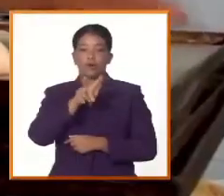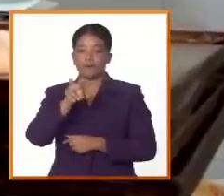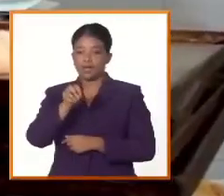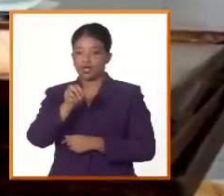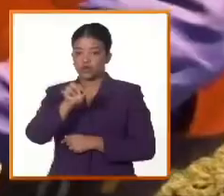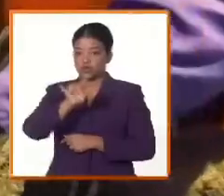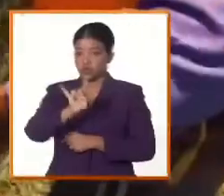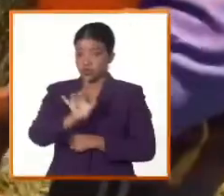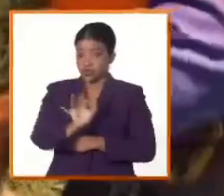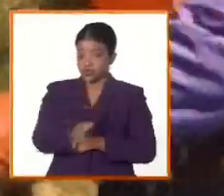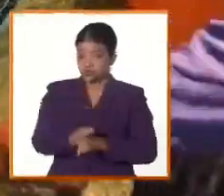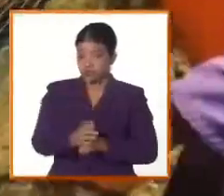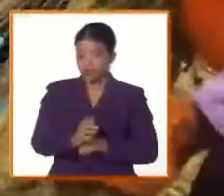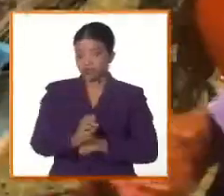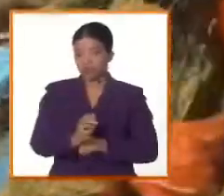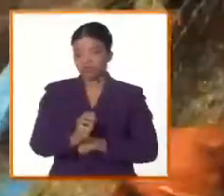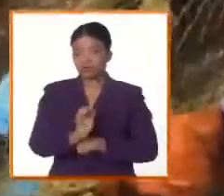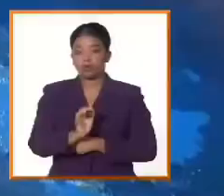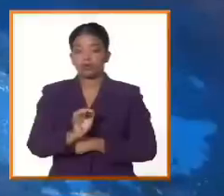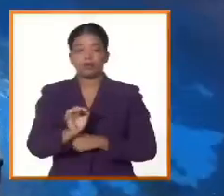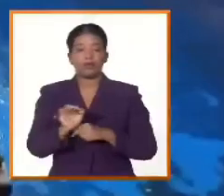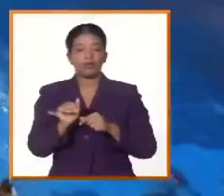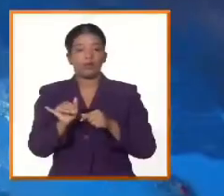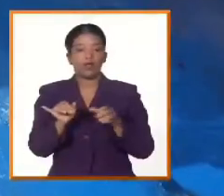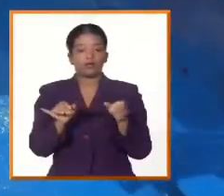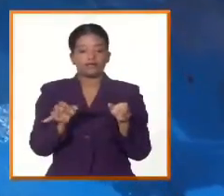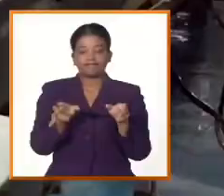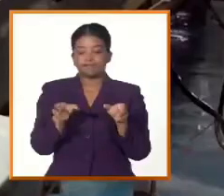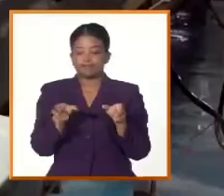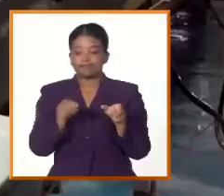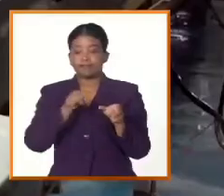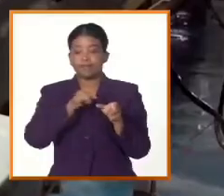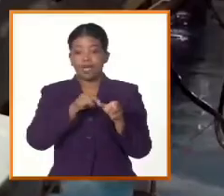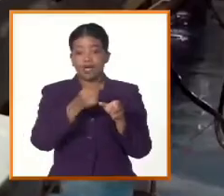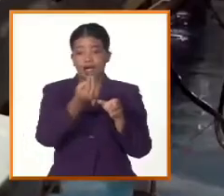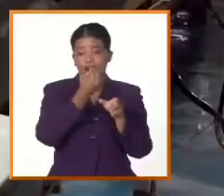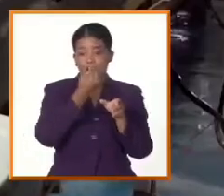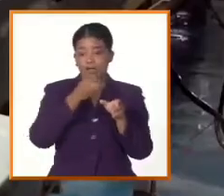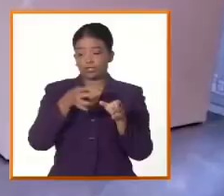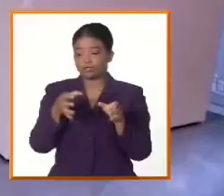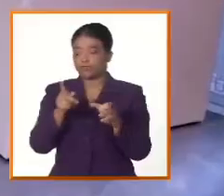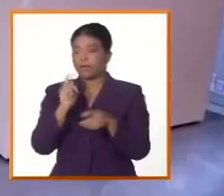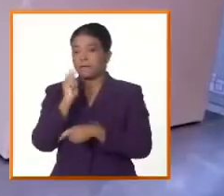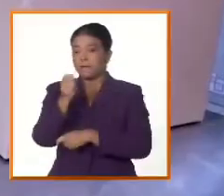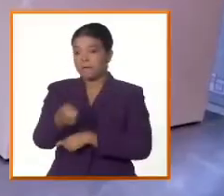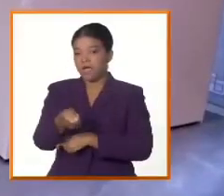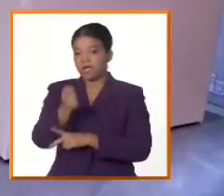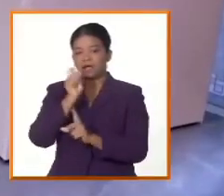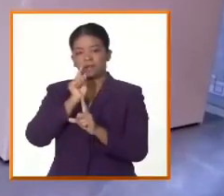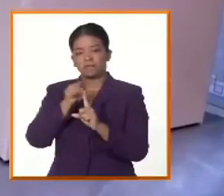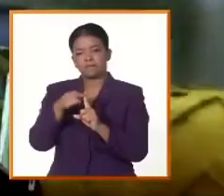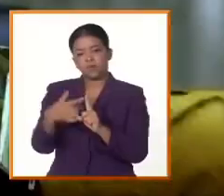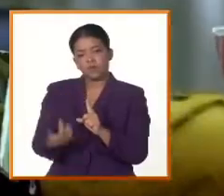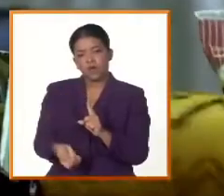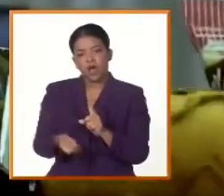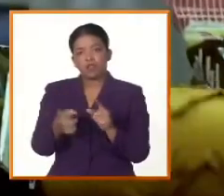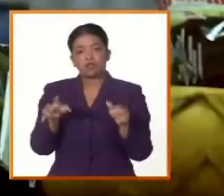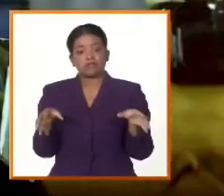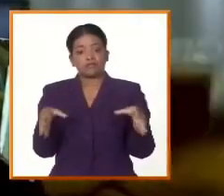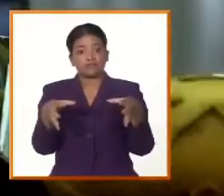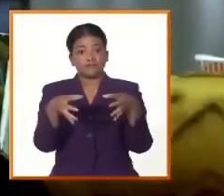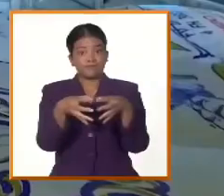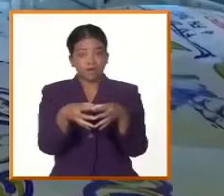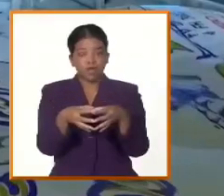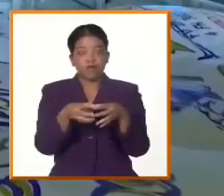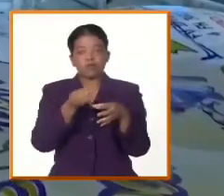industria alimenticia y el Ministerio de la industria pesquera con el objetivo de ejecutar controlar y dirigir la aplicación de las políticas del estado